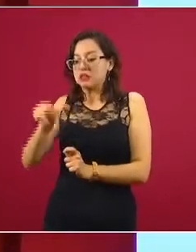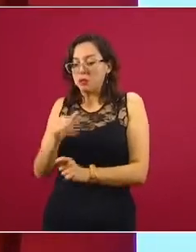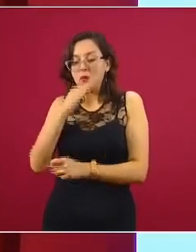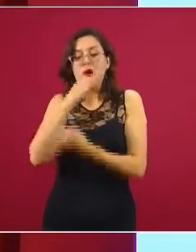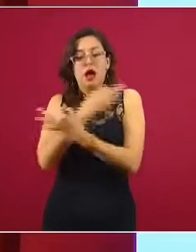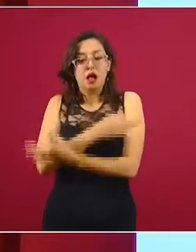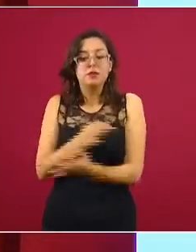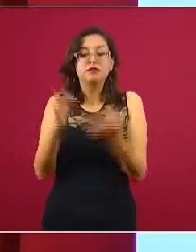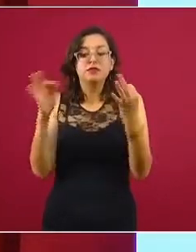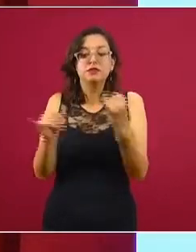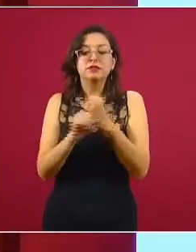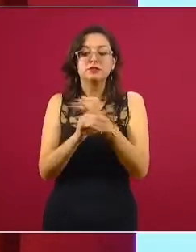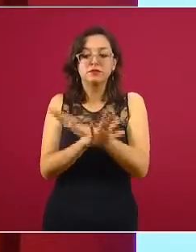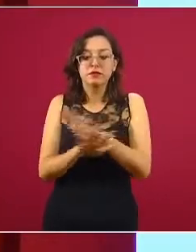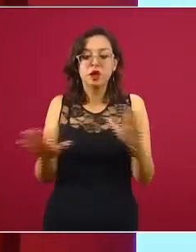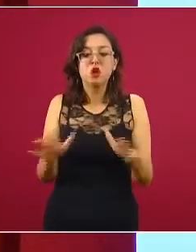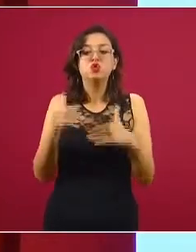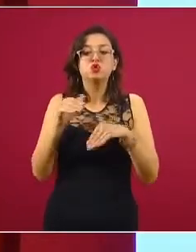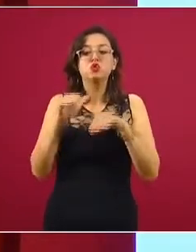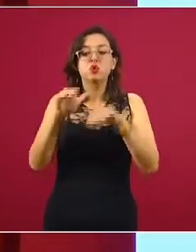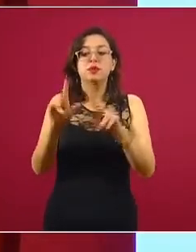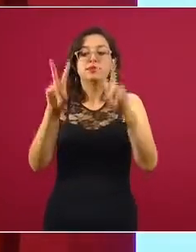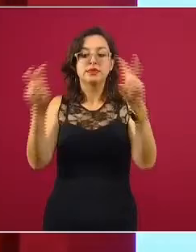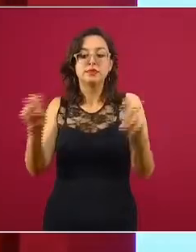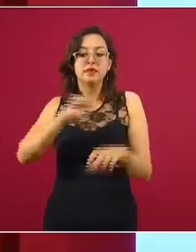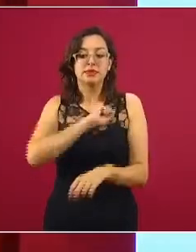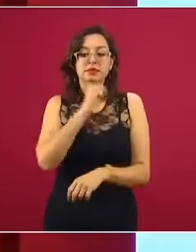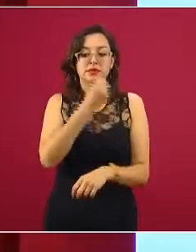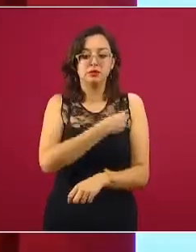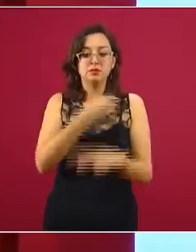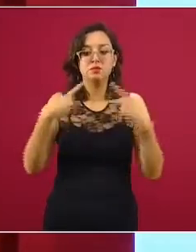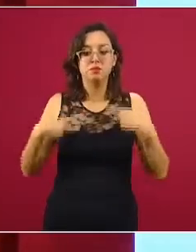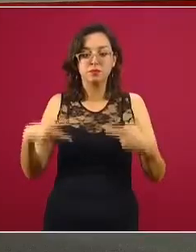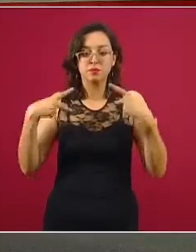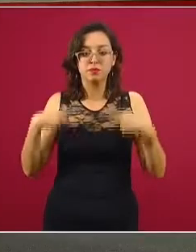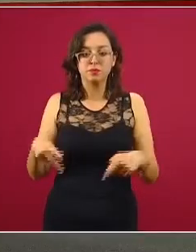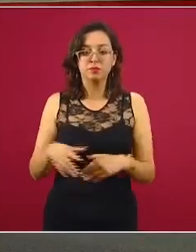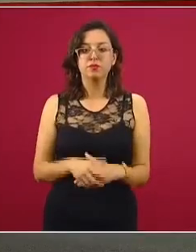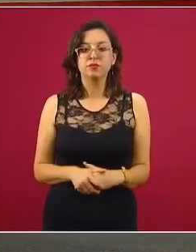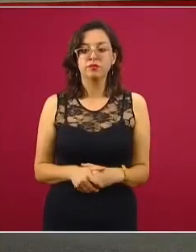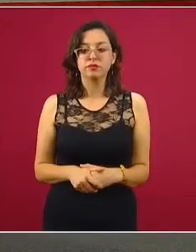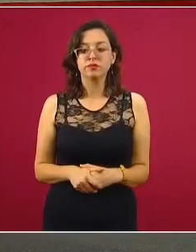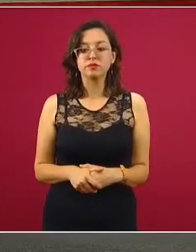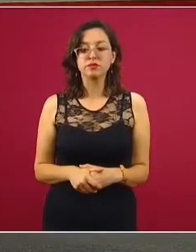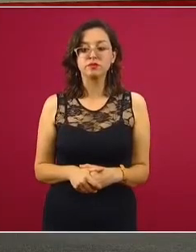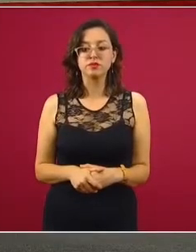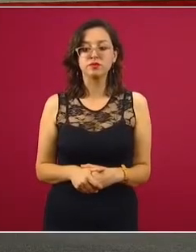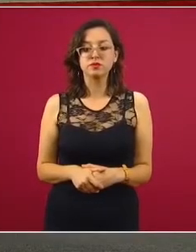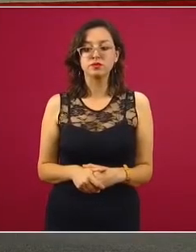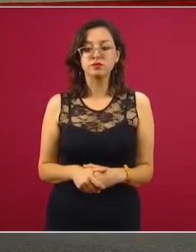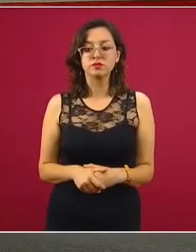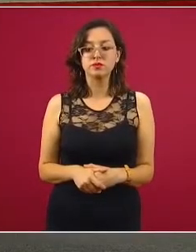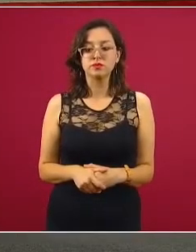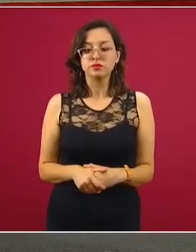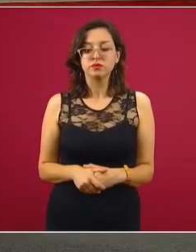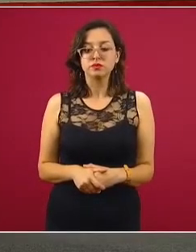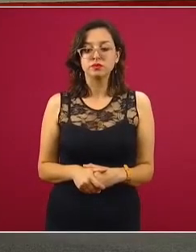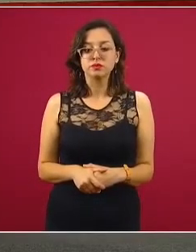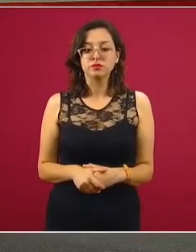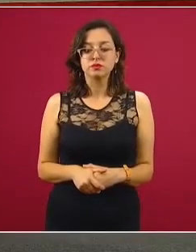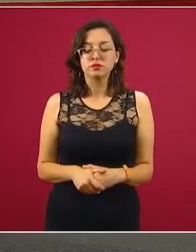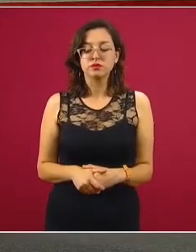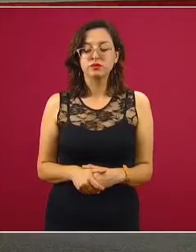divulgación de la información sobre el estado de salud de las poblaciones. La vigilancia epidemiológica, a diferencia de lo que